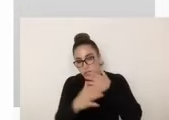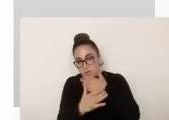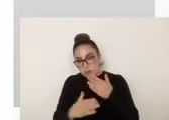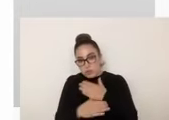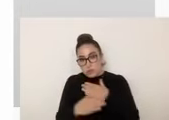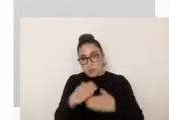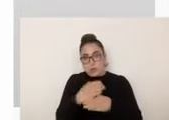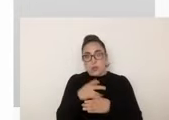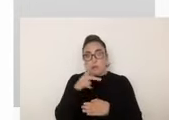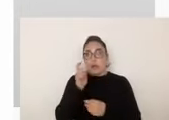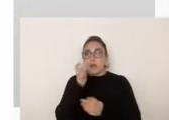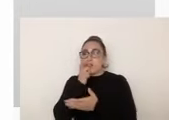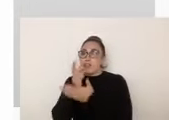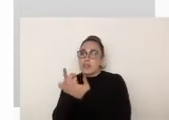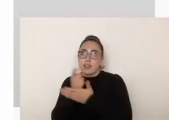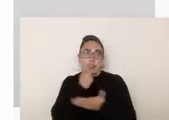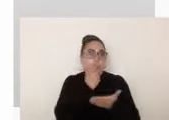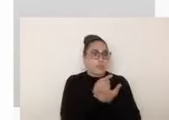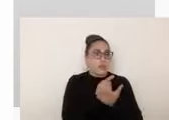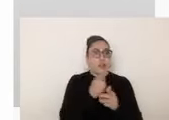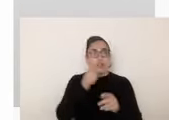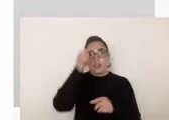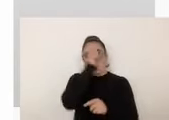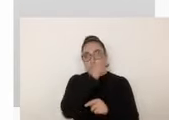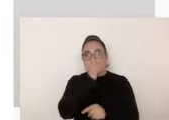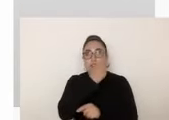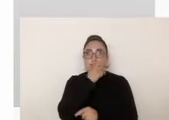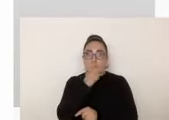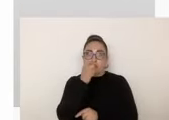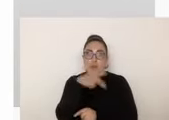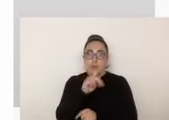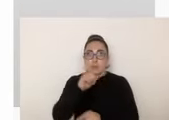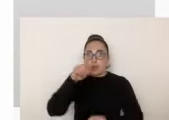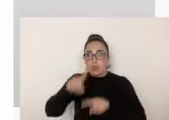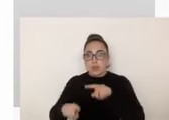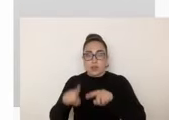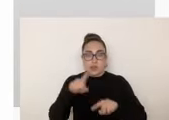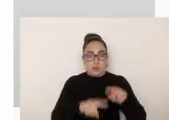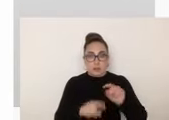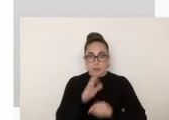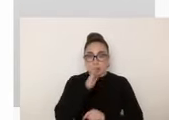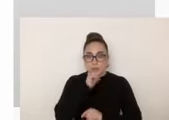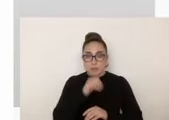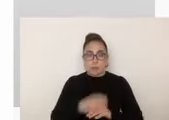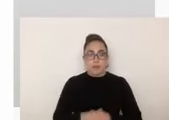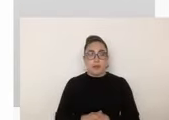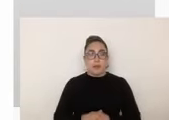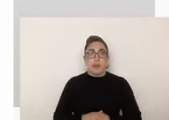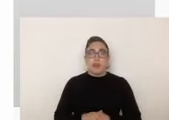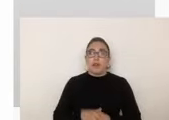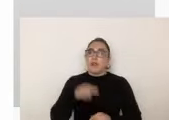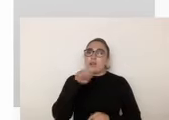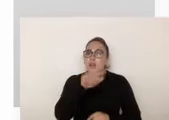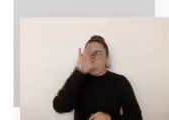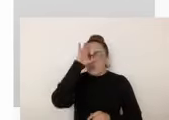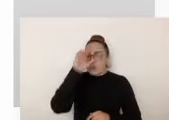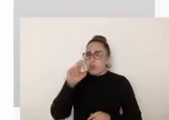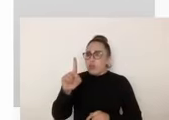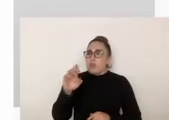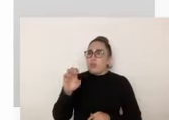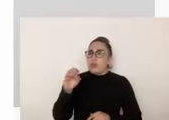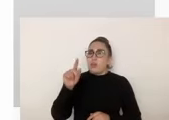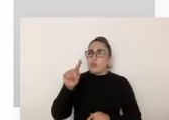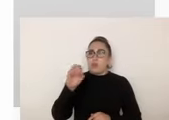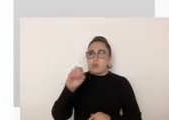que dicen, no las excluimos definicionalmente de entrar en juego. El deontologismo nos dice que solo cuentan, a la hora de juzgar una conducta, las